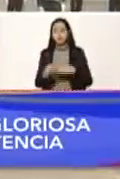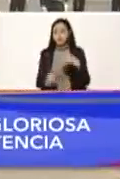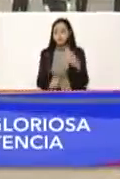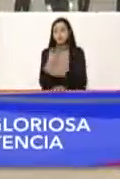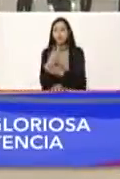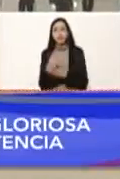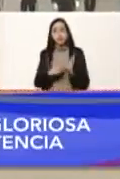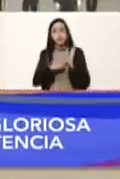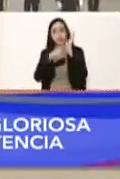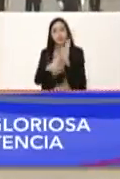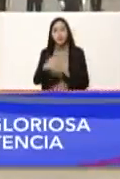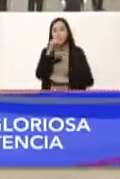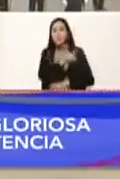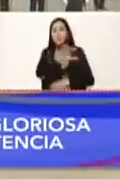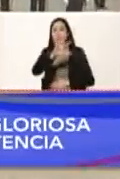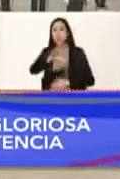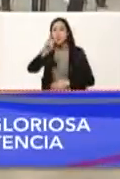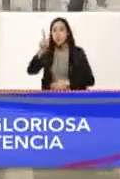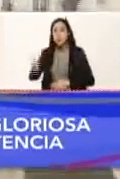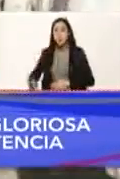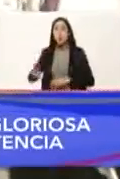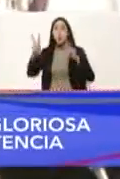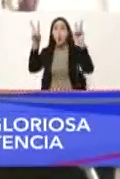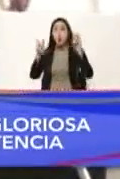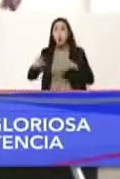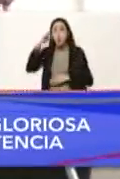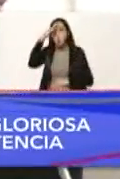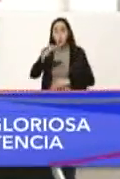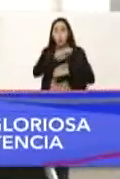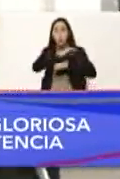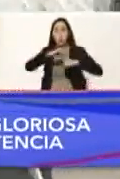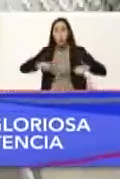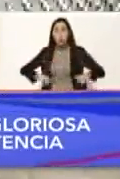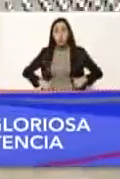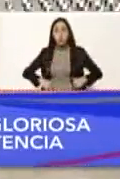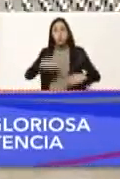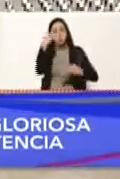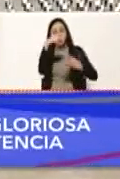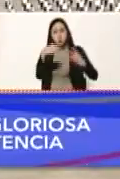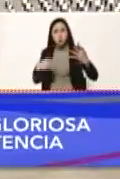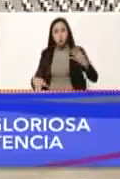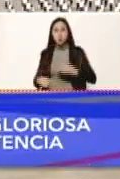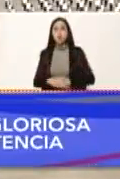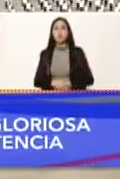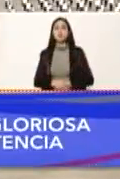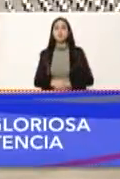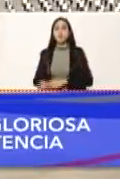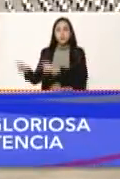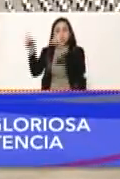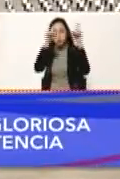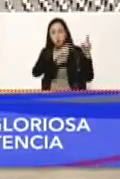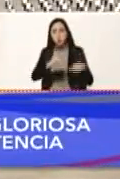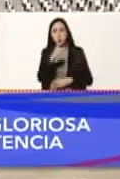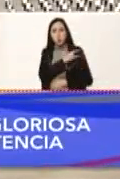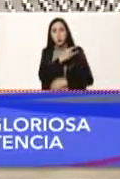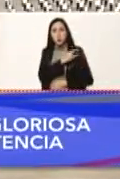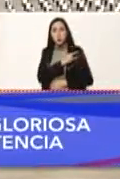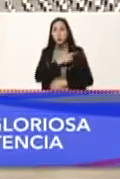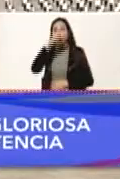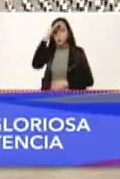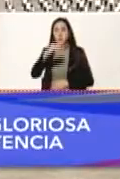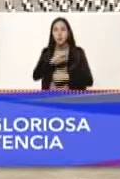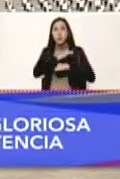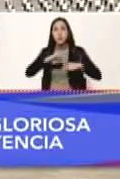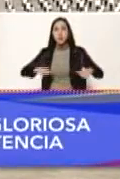hoy. 1052 nuevos oficiales forjados en la Universidad Militar Bolivariana, en